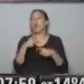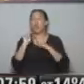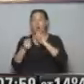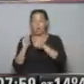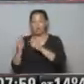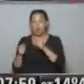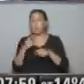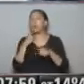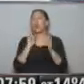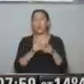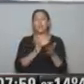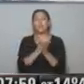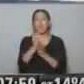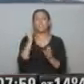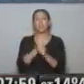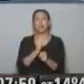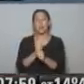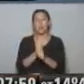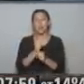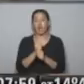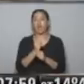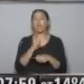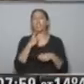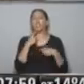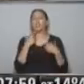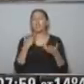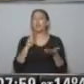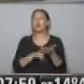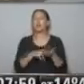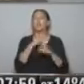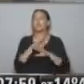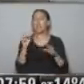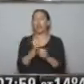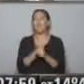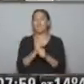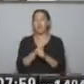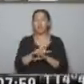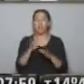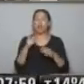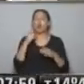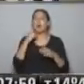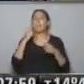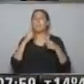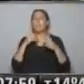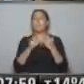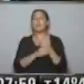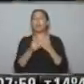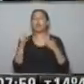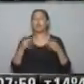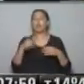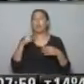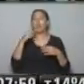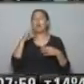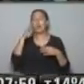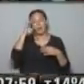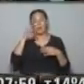trabajando, aseguró el funcionario. Repetimos entonces este hecho que fue confirmado por el ministro de Seguridad de la Nación, Sergio Berni: